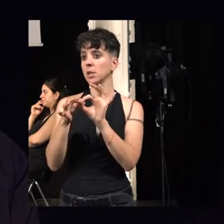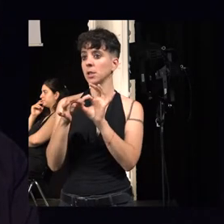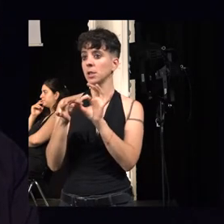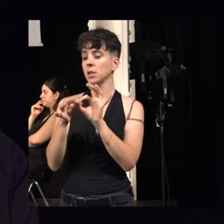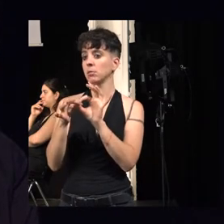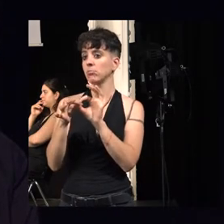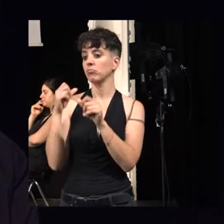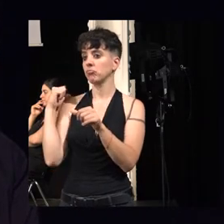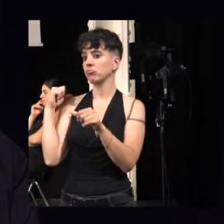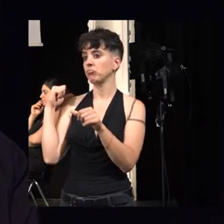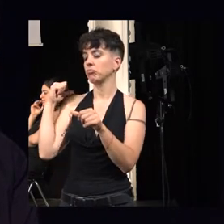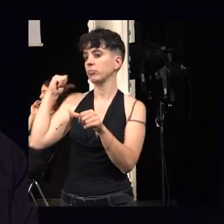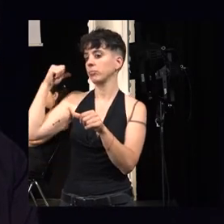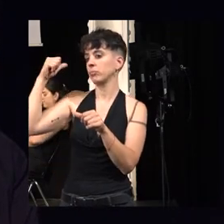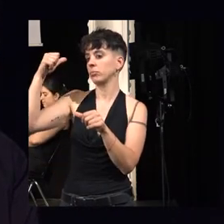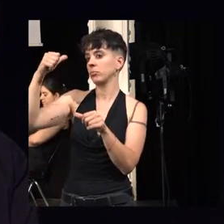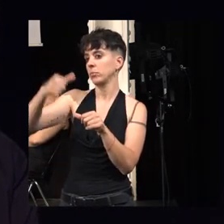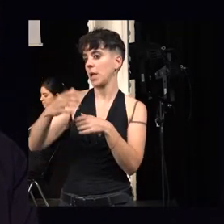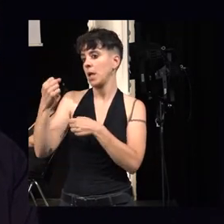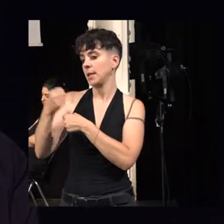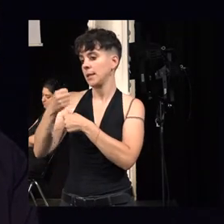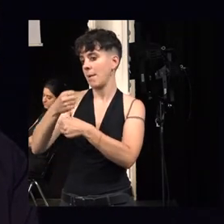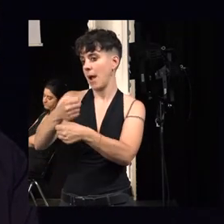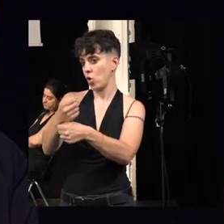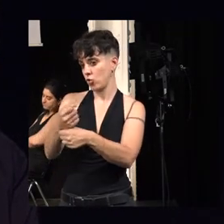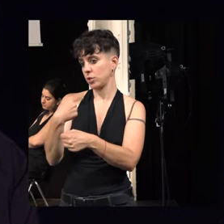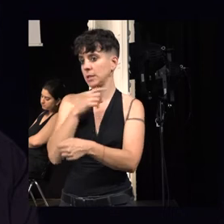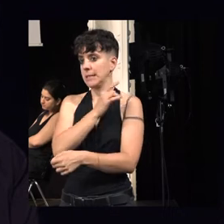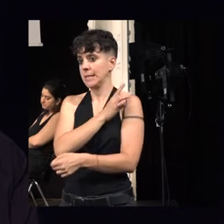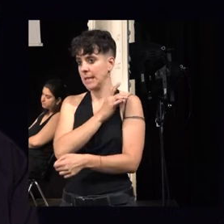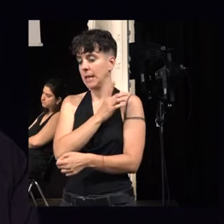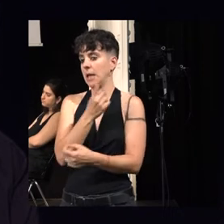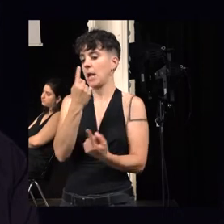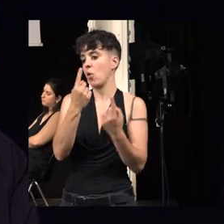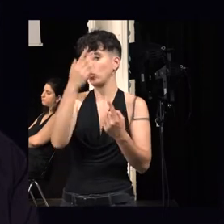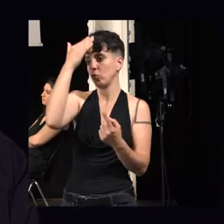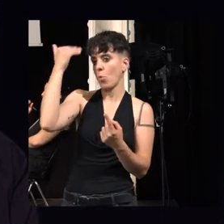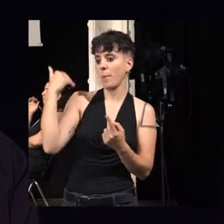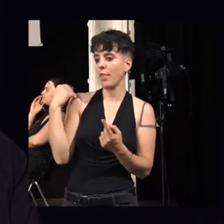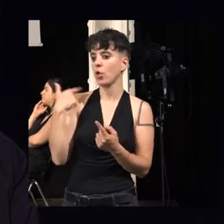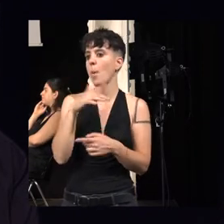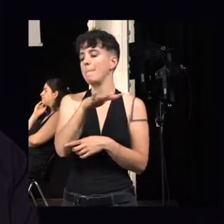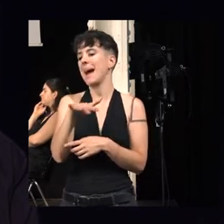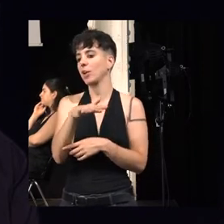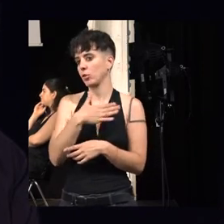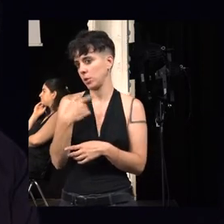recorrido en mis trabajos en Santiago, en alguna población, como decimos nosotros, un barrio,